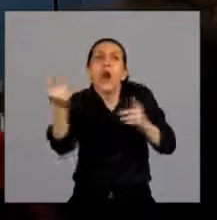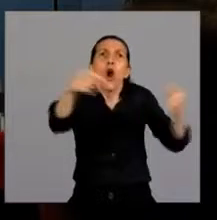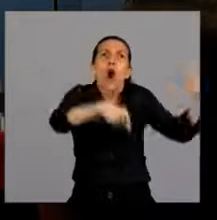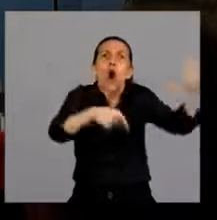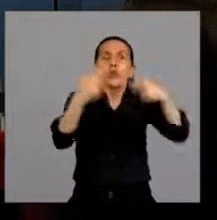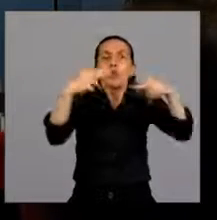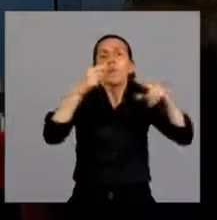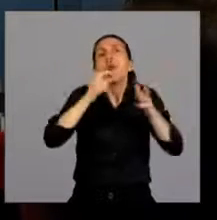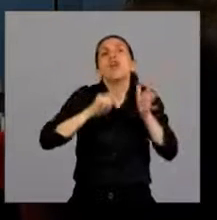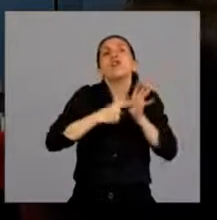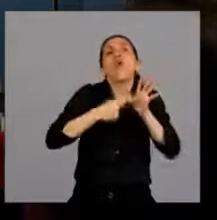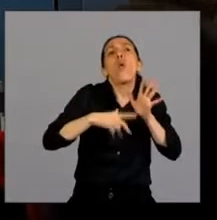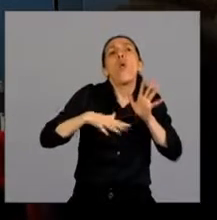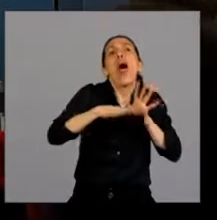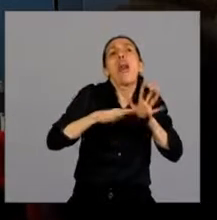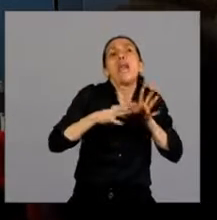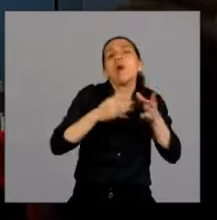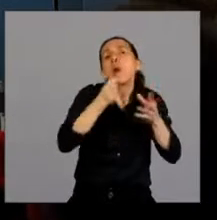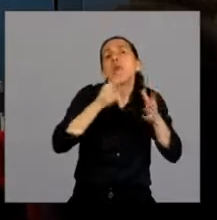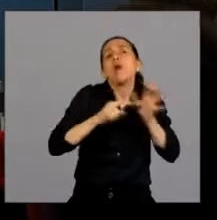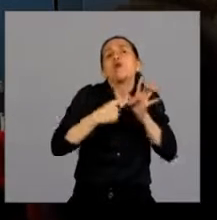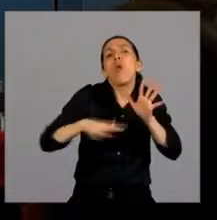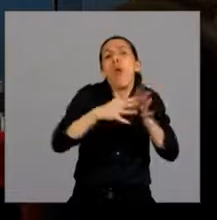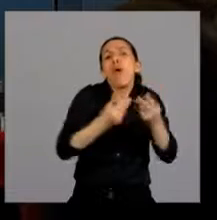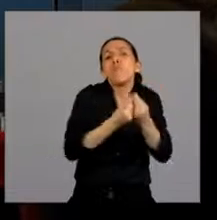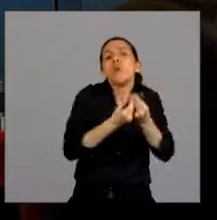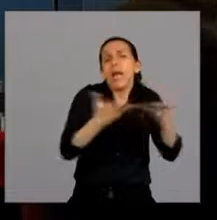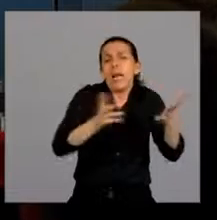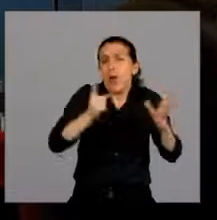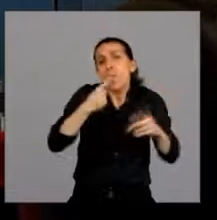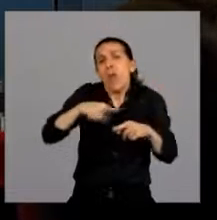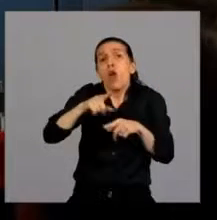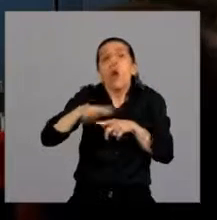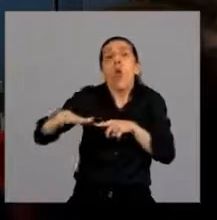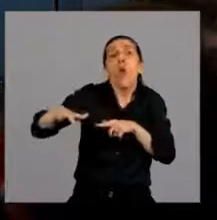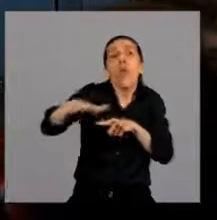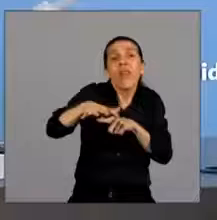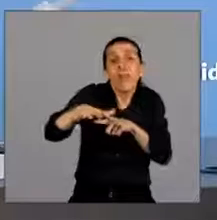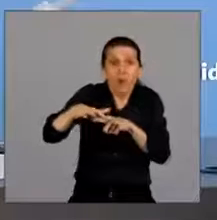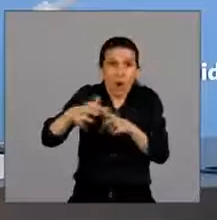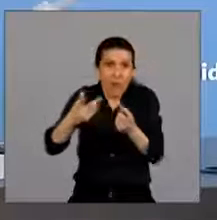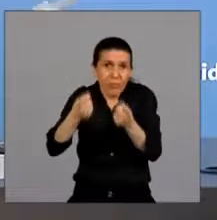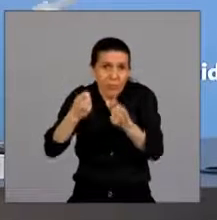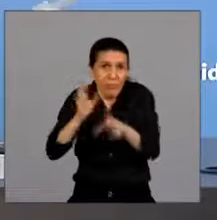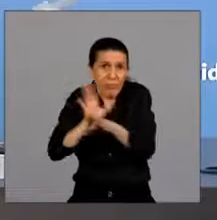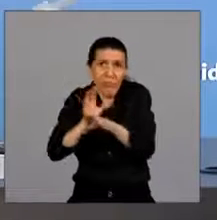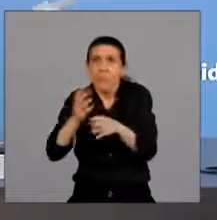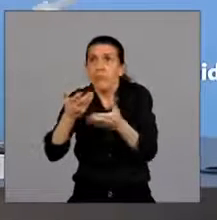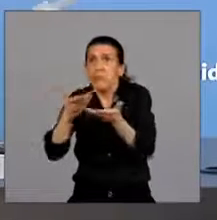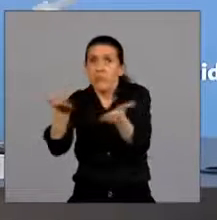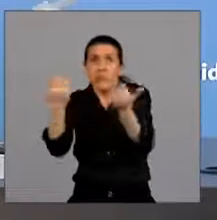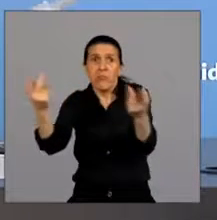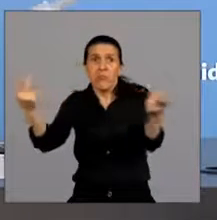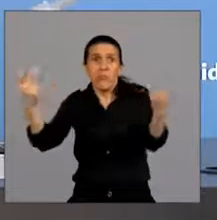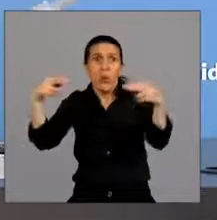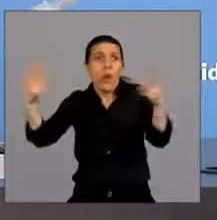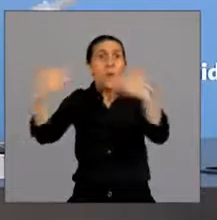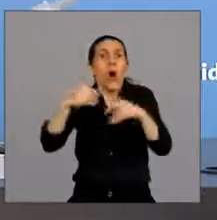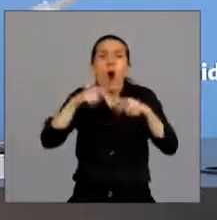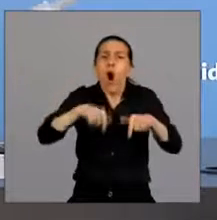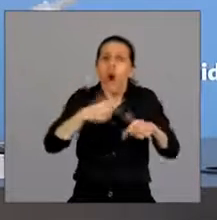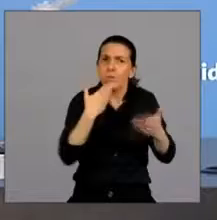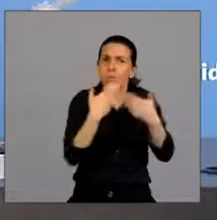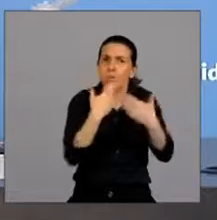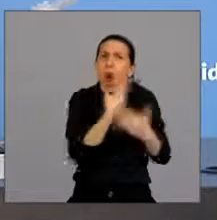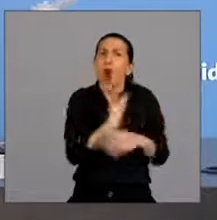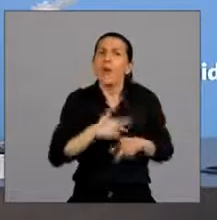una ciudad de Buenos Aires multitudinaria, pero tal vez en otras jurisdicciones que realmente lo necesiten. Hoy lo hablamos con varios gobernadores ese tema.